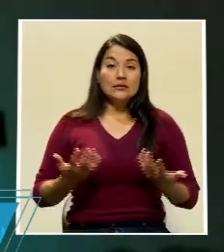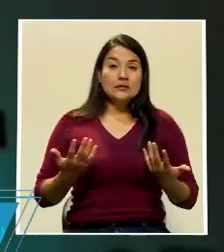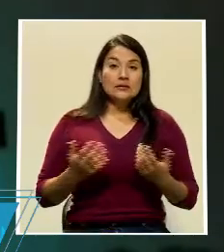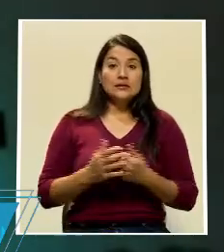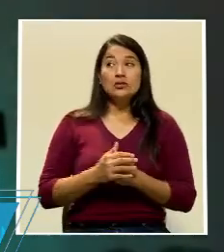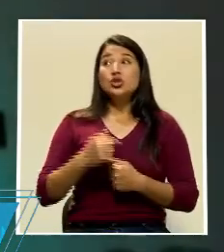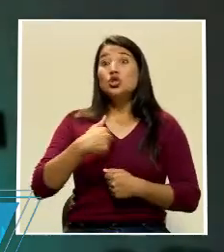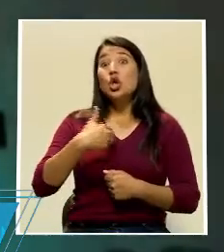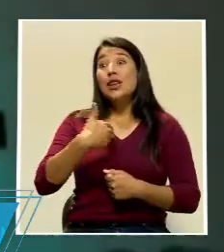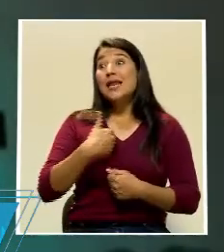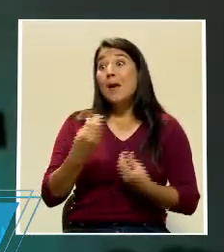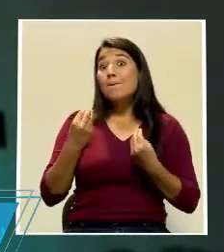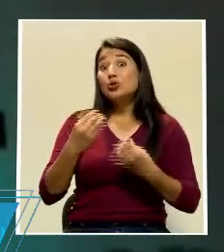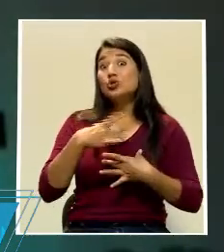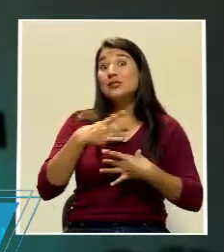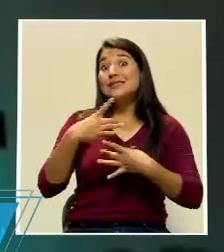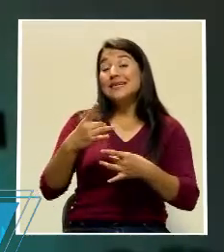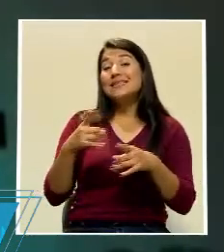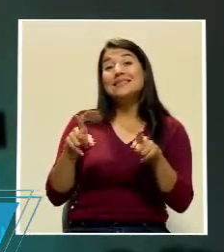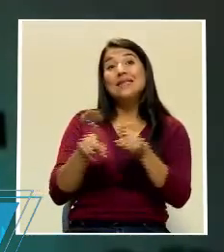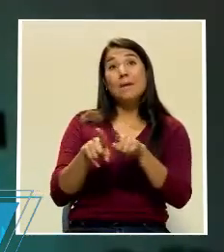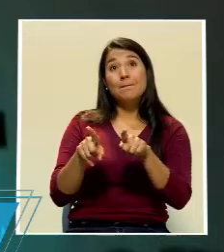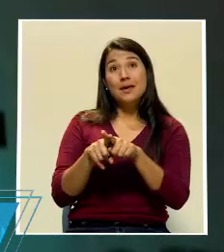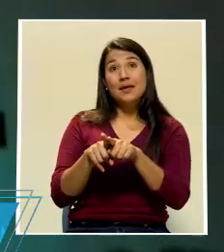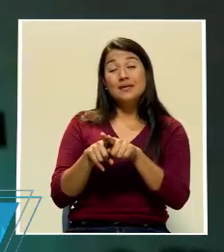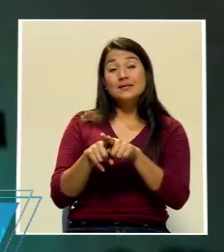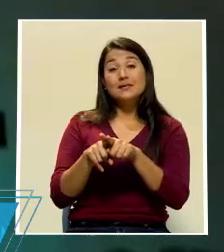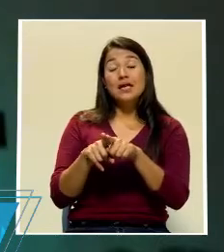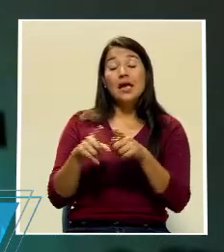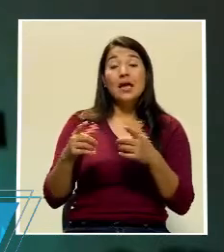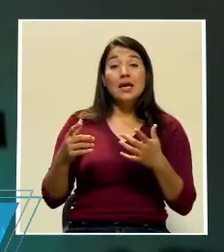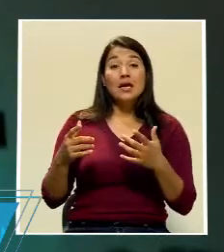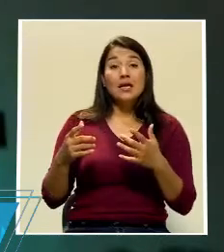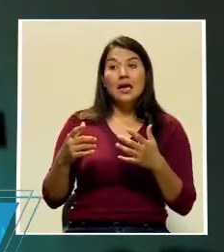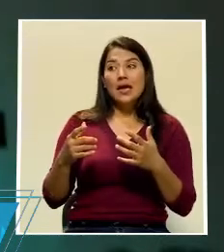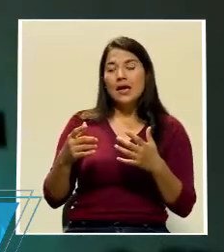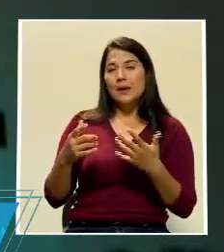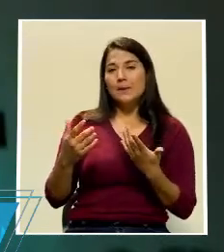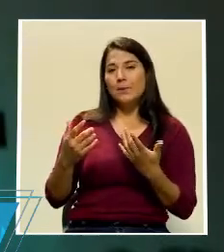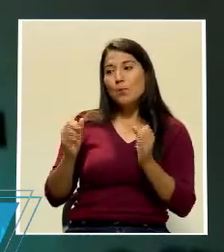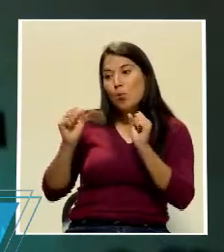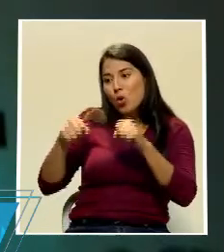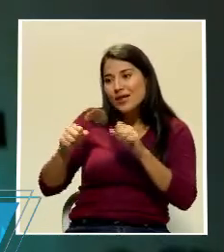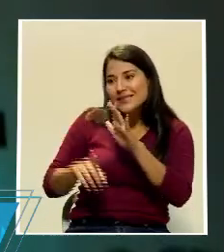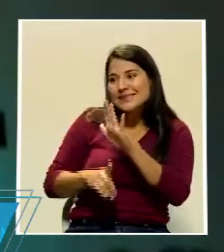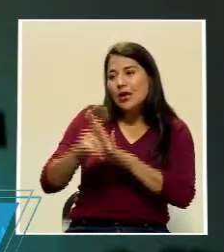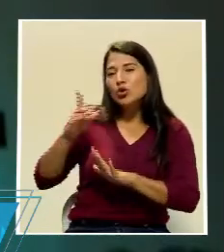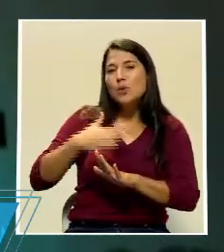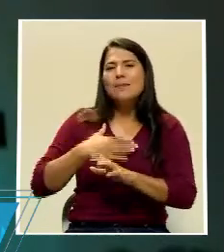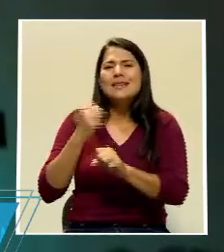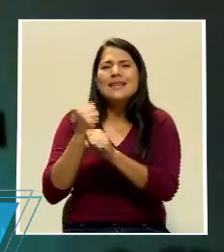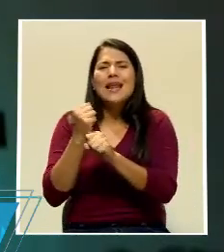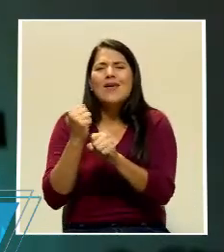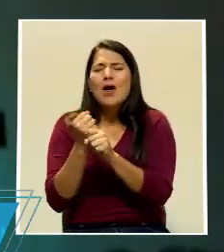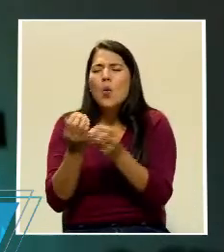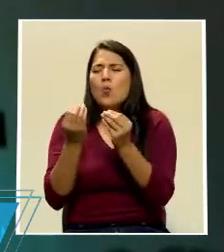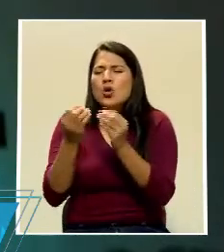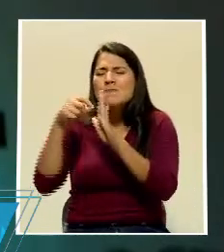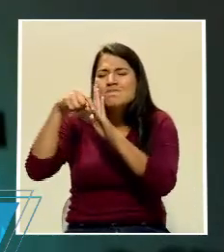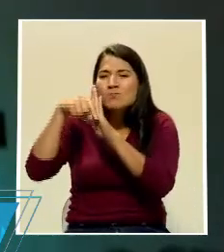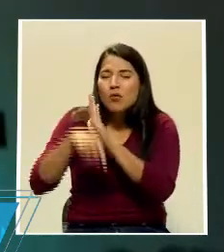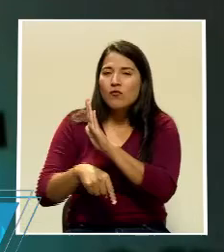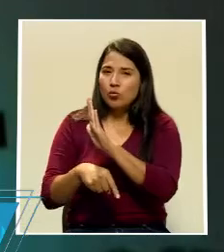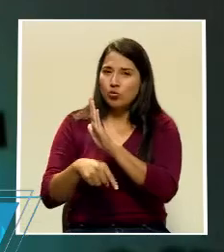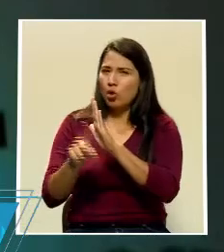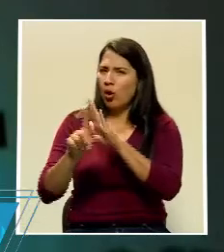Me interesaba mucho también en el trabajo, poderlo desarrollar con una buena profundidad. Entonces,